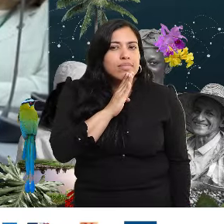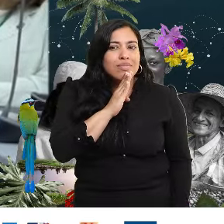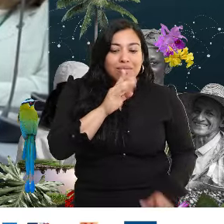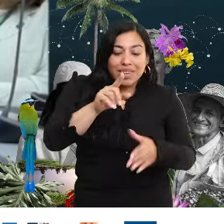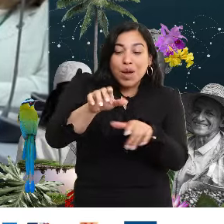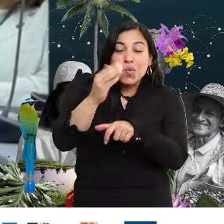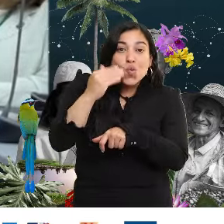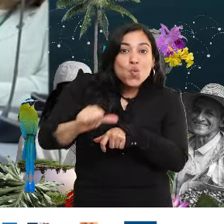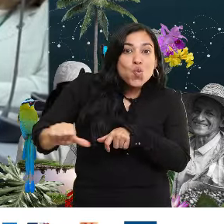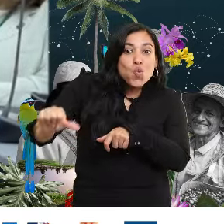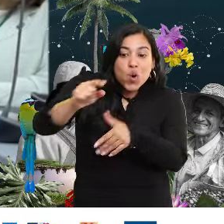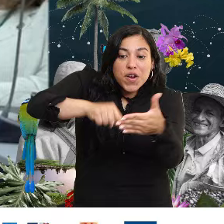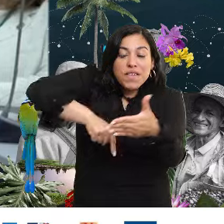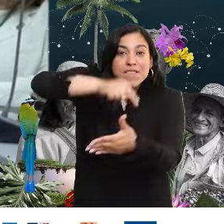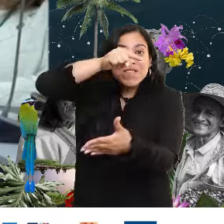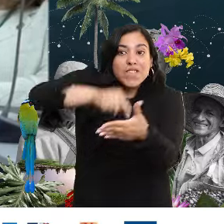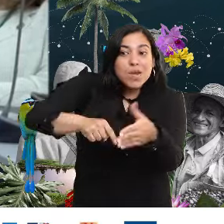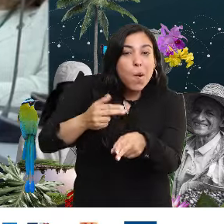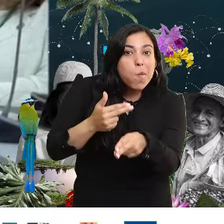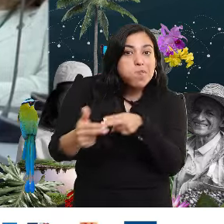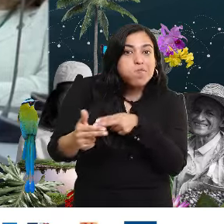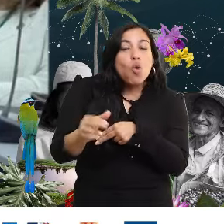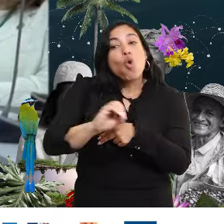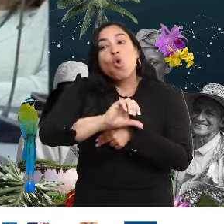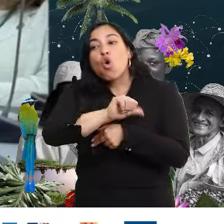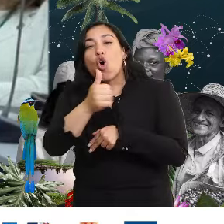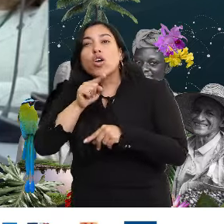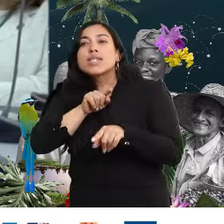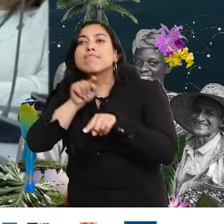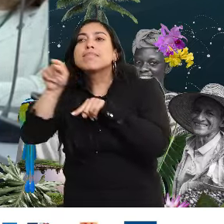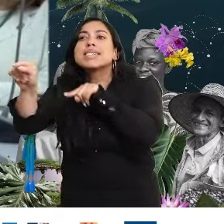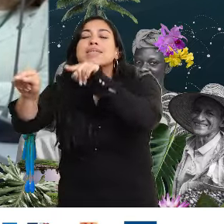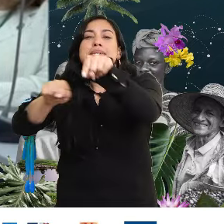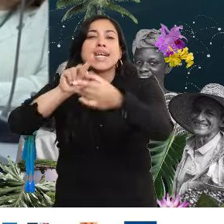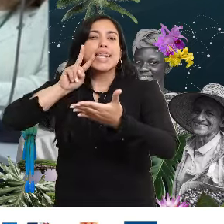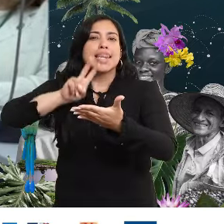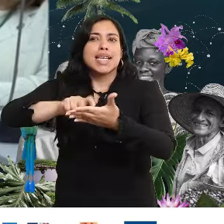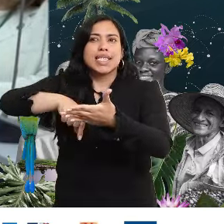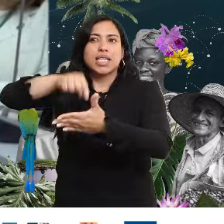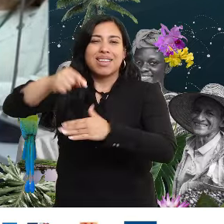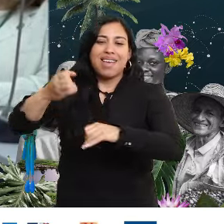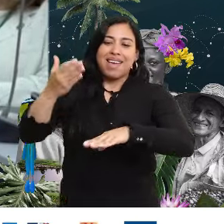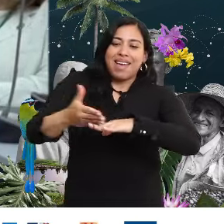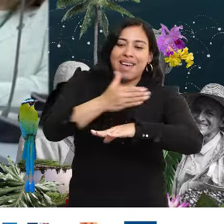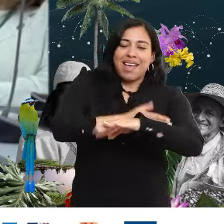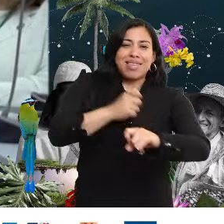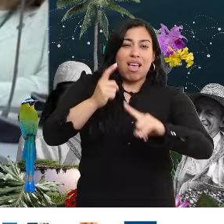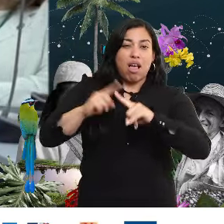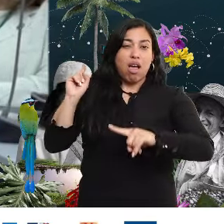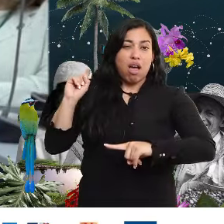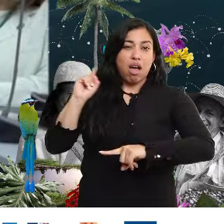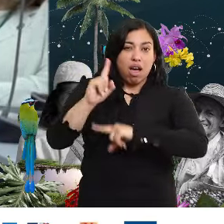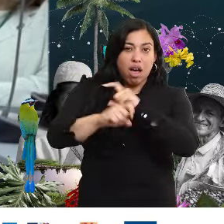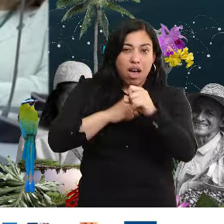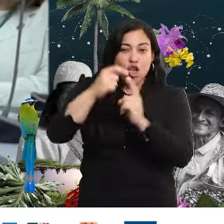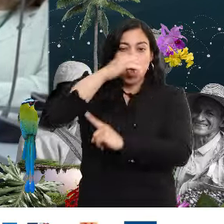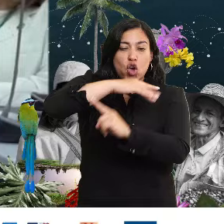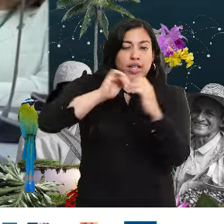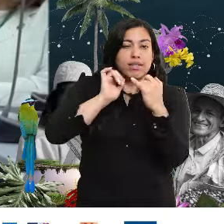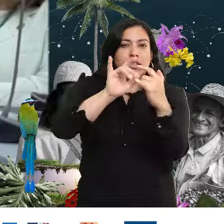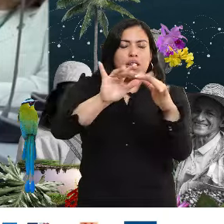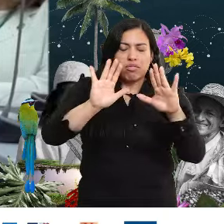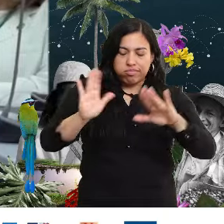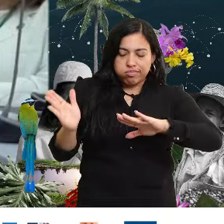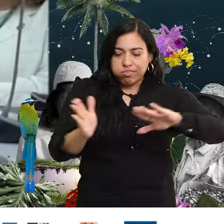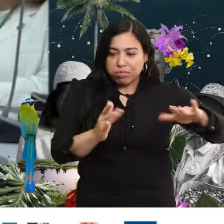firmantes de paz en expediciones científicas a zonas que ellos habitaron por décadas en el contexto de la guerra, pero que